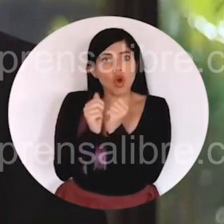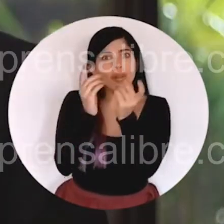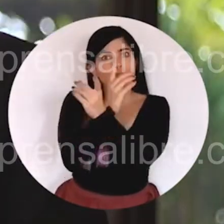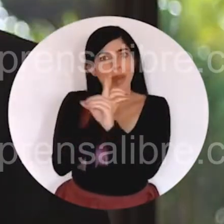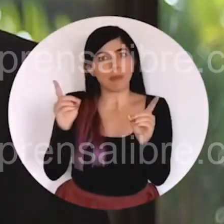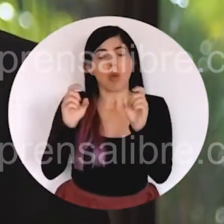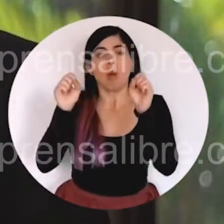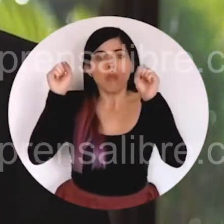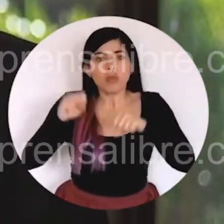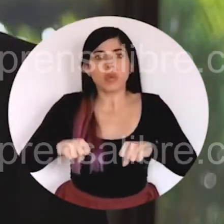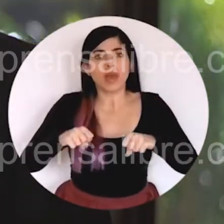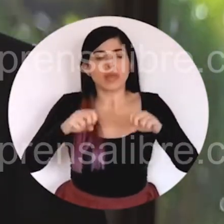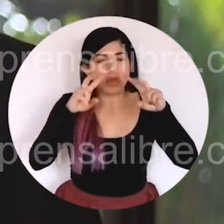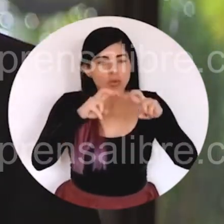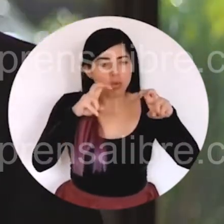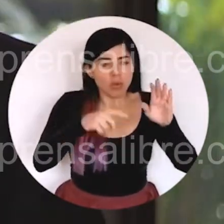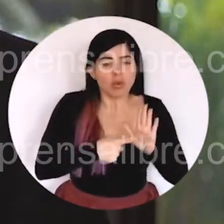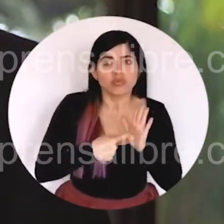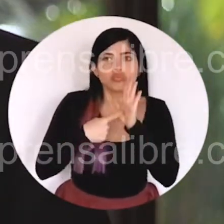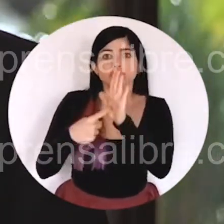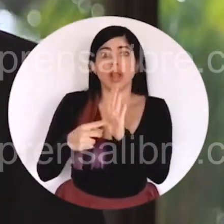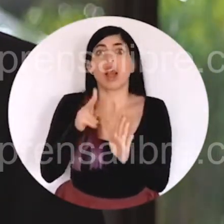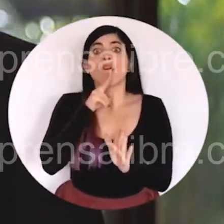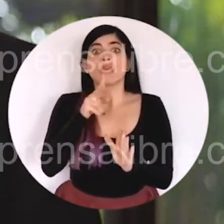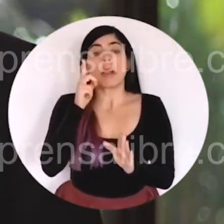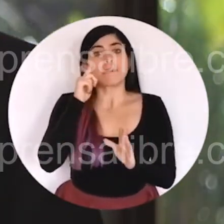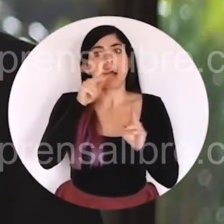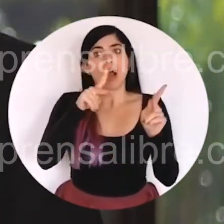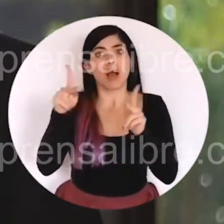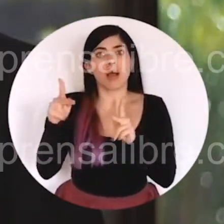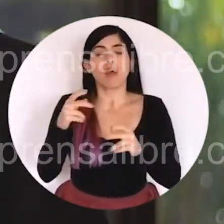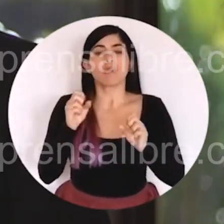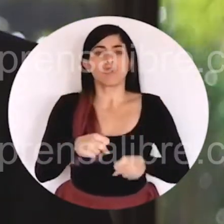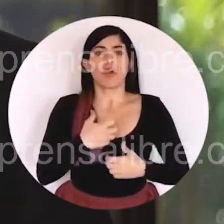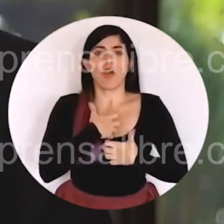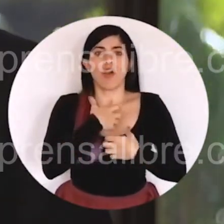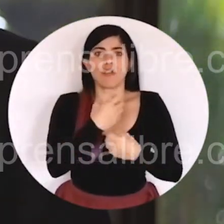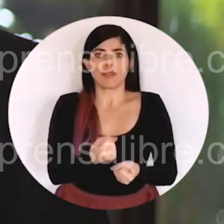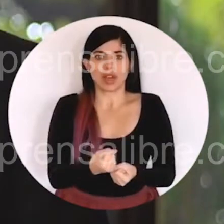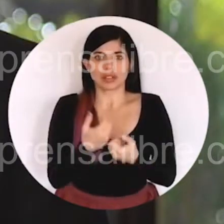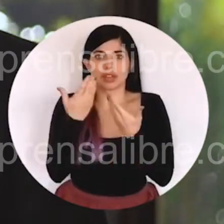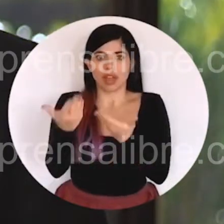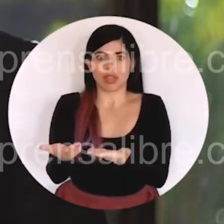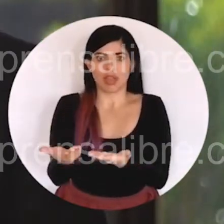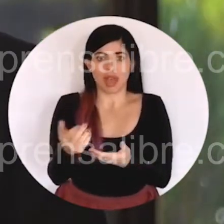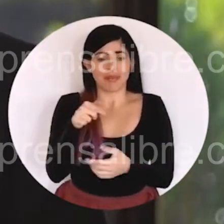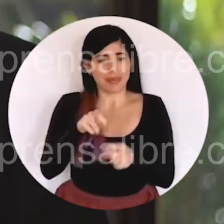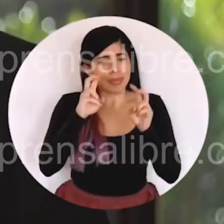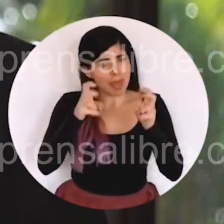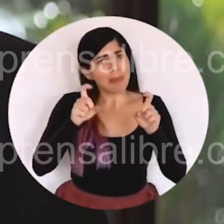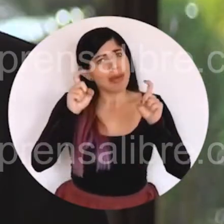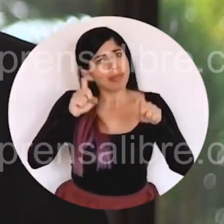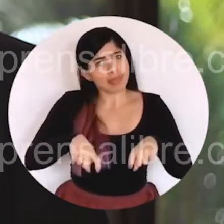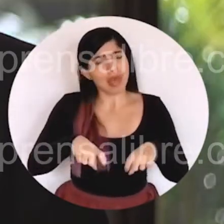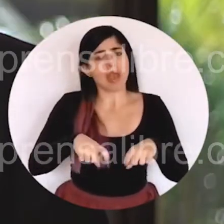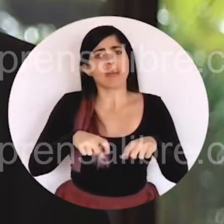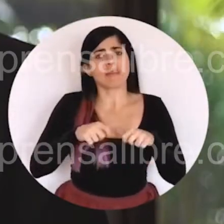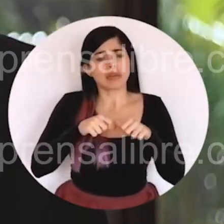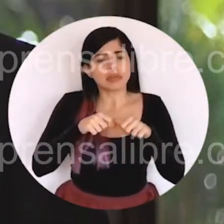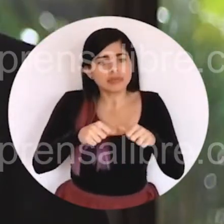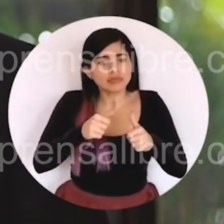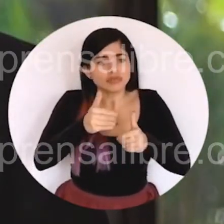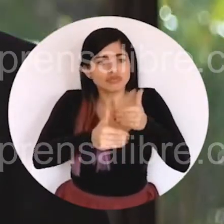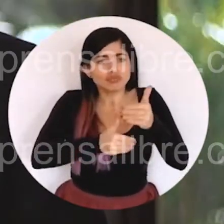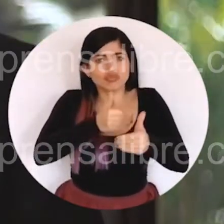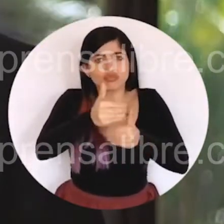democrática puede dar a conocer la verdad y dar confianza a la ciudadanía. Este tema debe seguir su debido